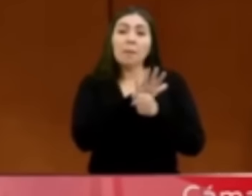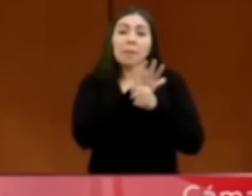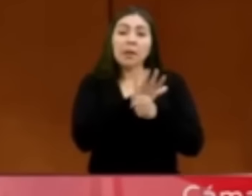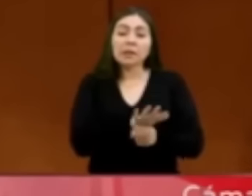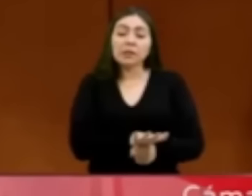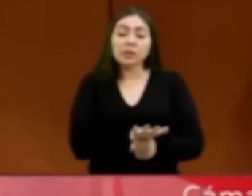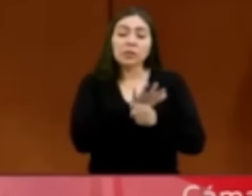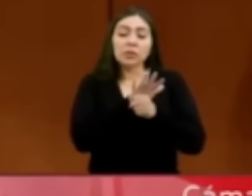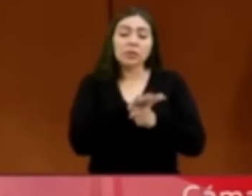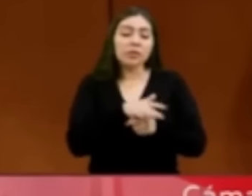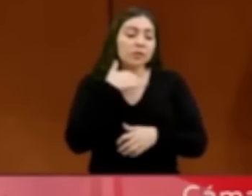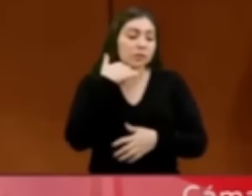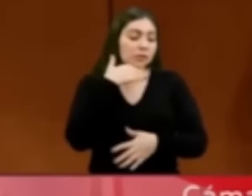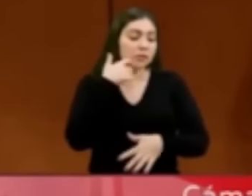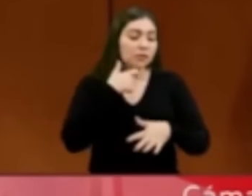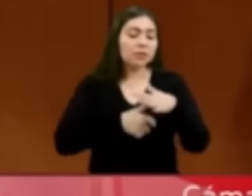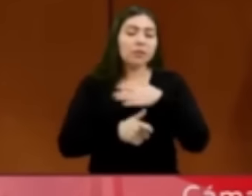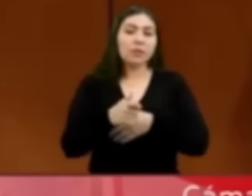corruptora,